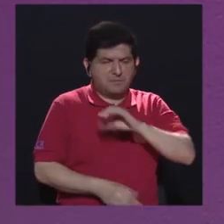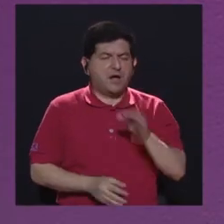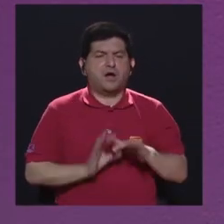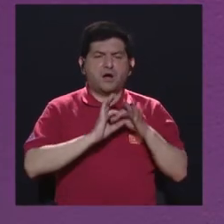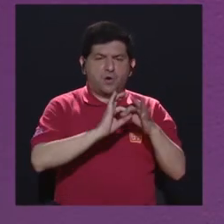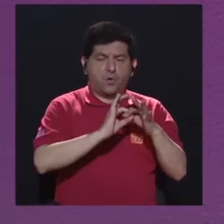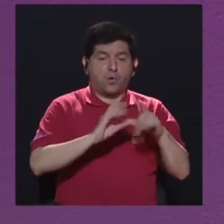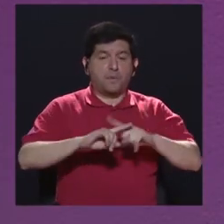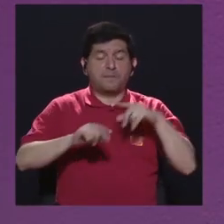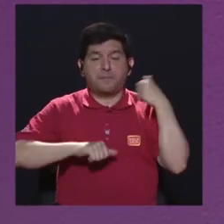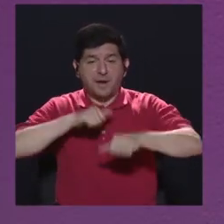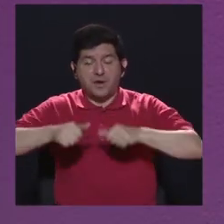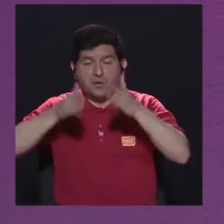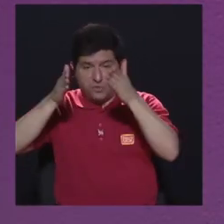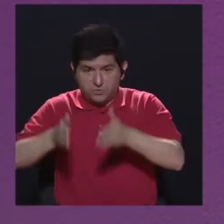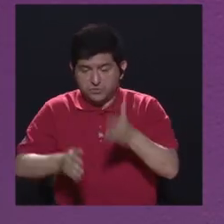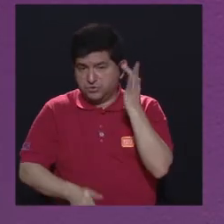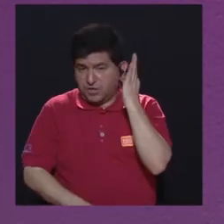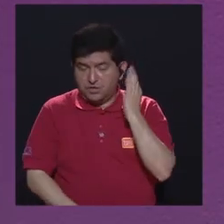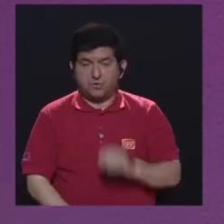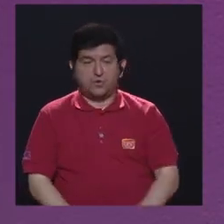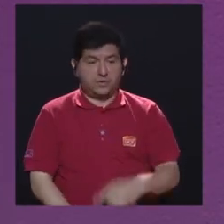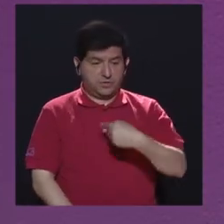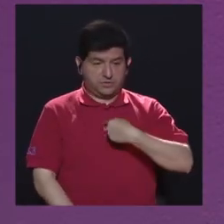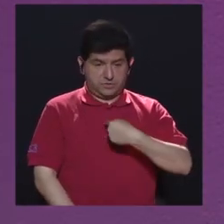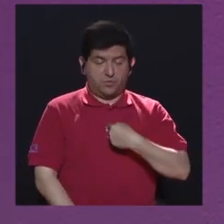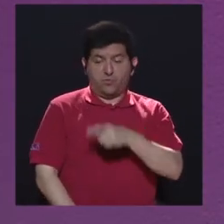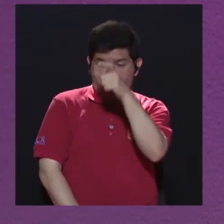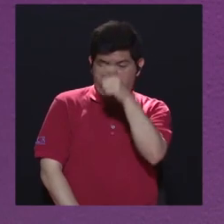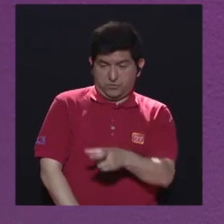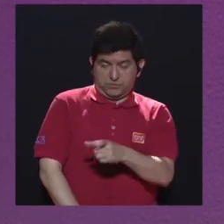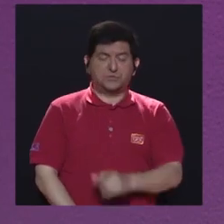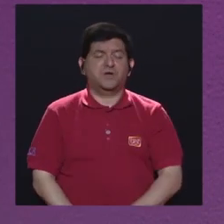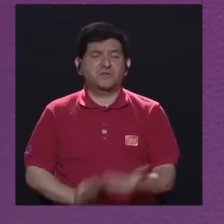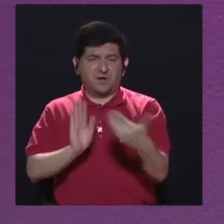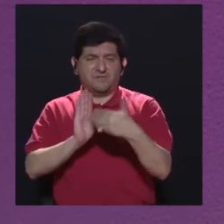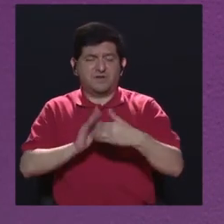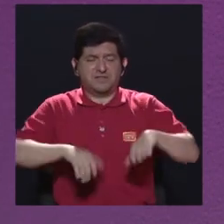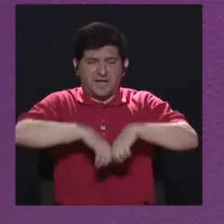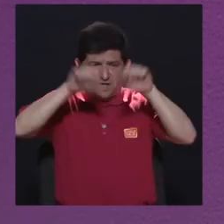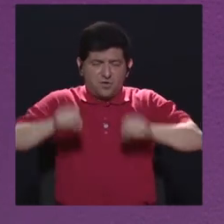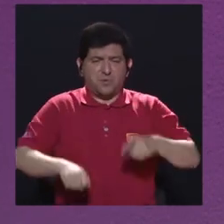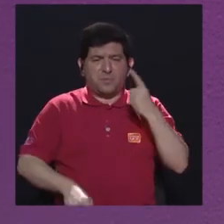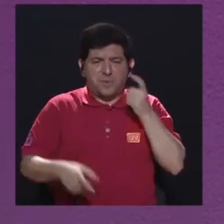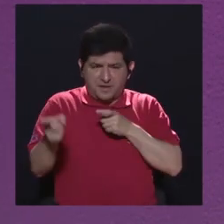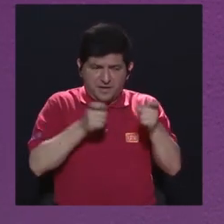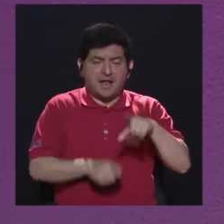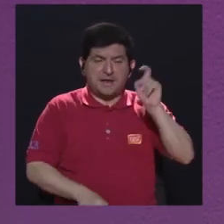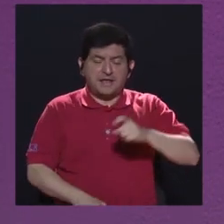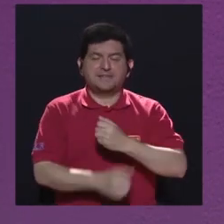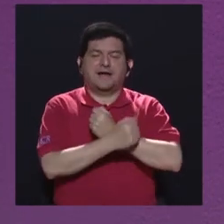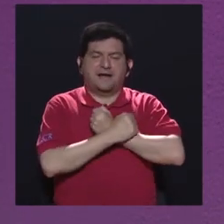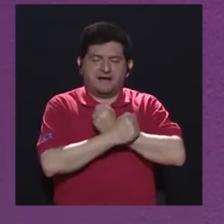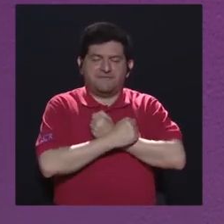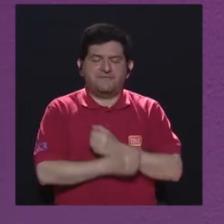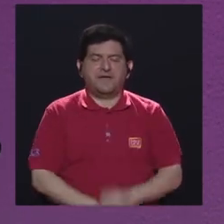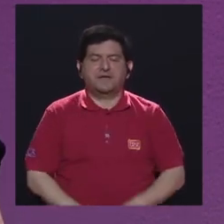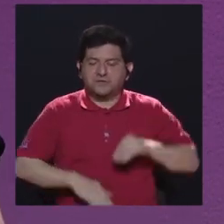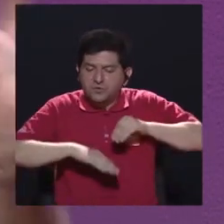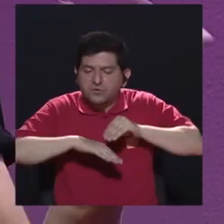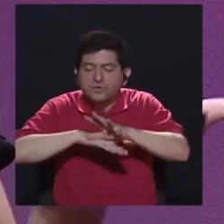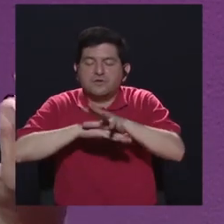cambio el feminismo es... que es lo que a uno como sujeto dañado por el sistema patriarcal requiere un afecto politizado, porque tampoco